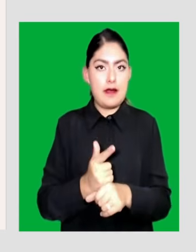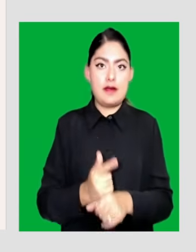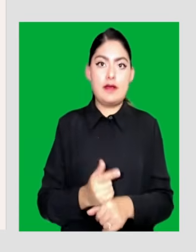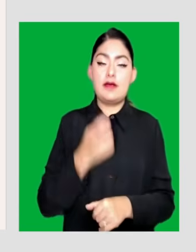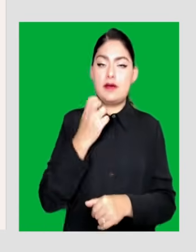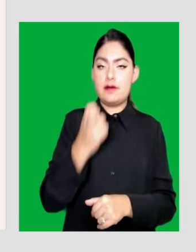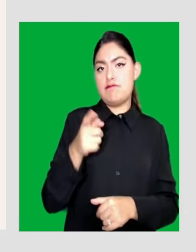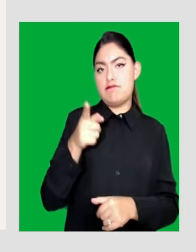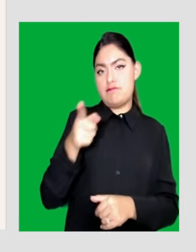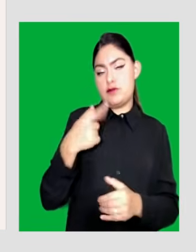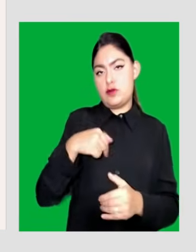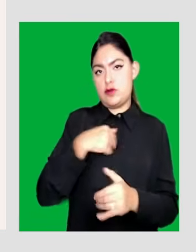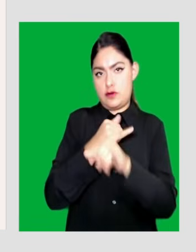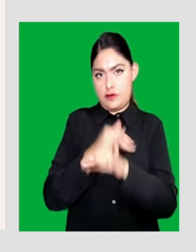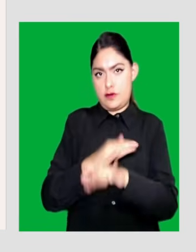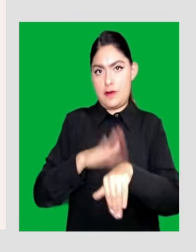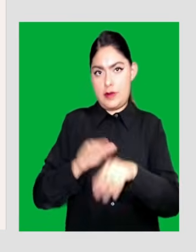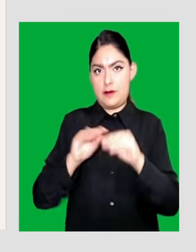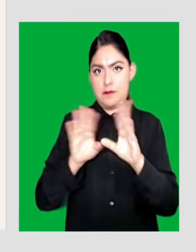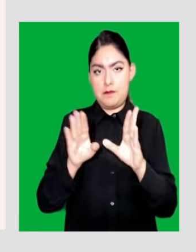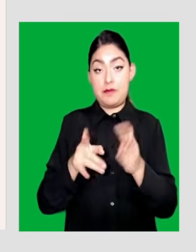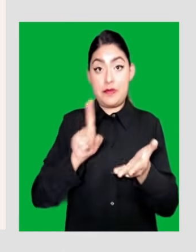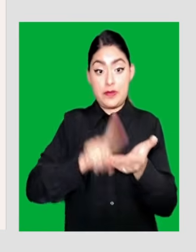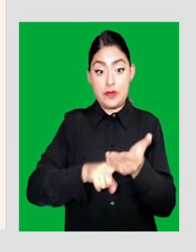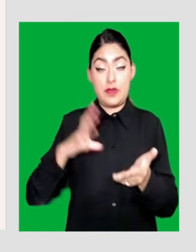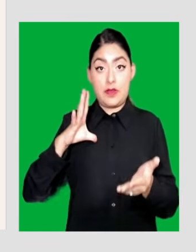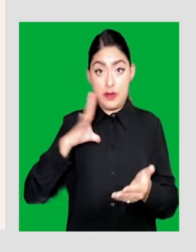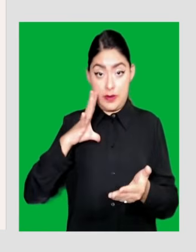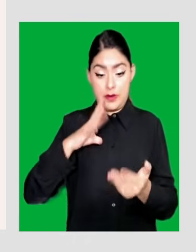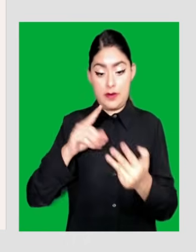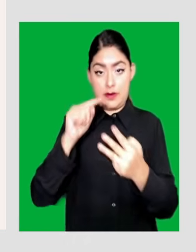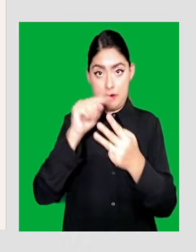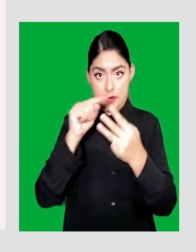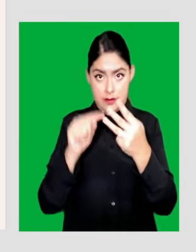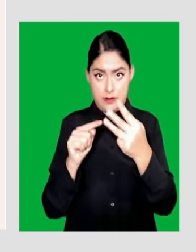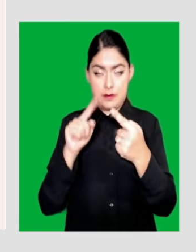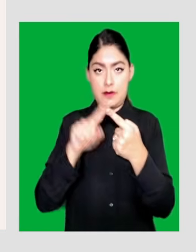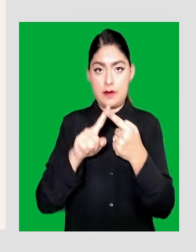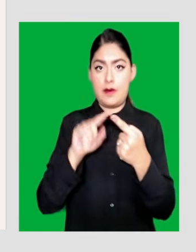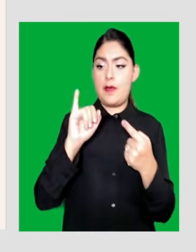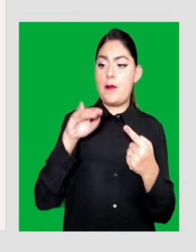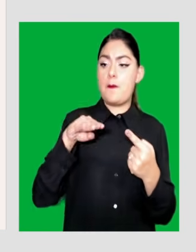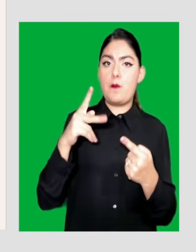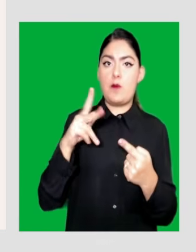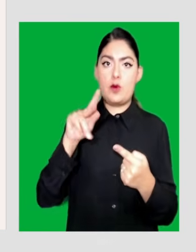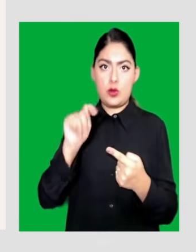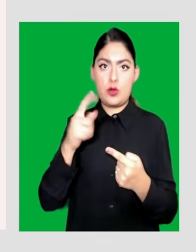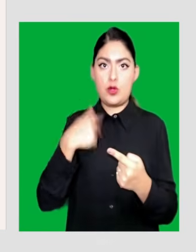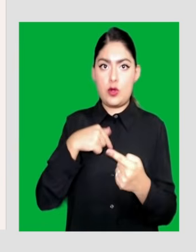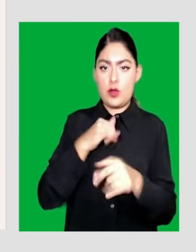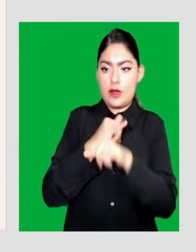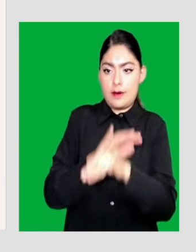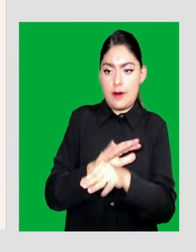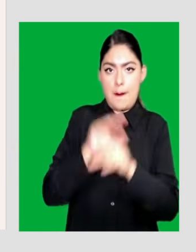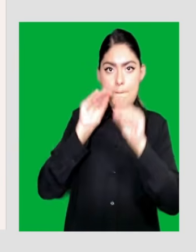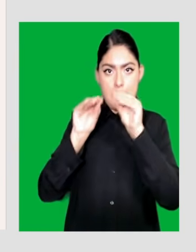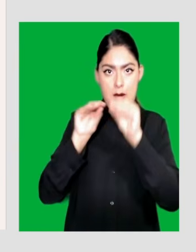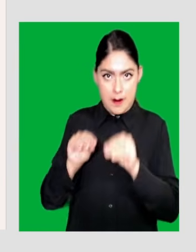características, pero también es parte de un cuadro más grande. De esta manera, los SIG nos ayudan a tomar